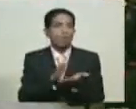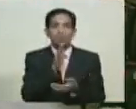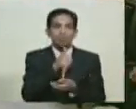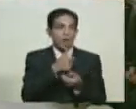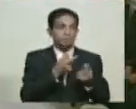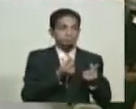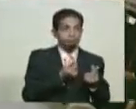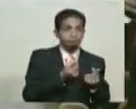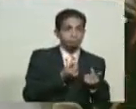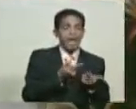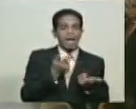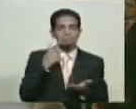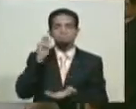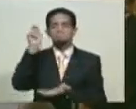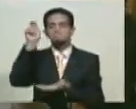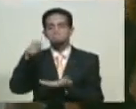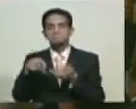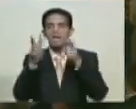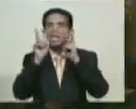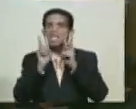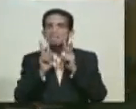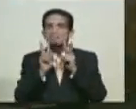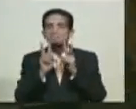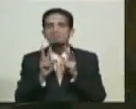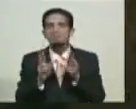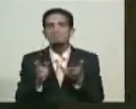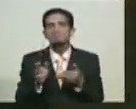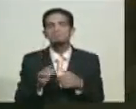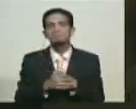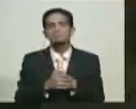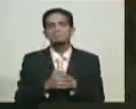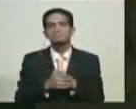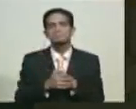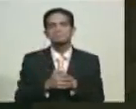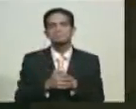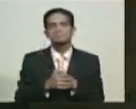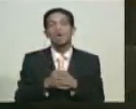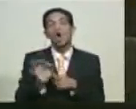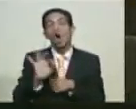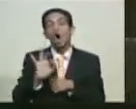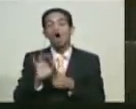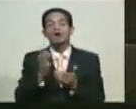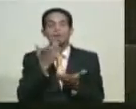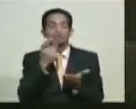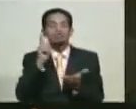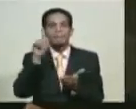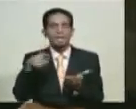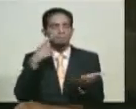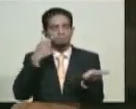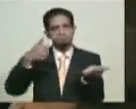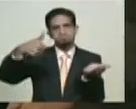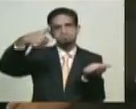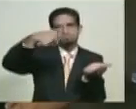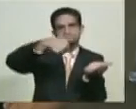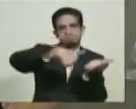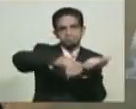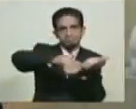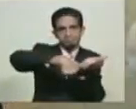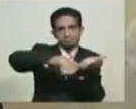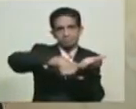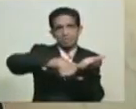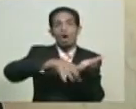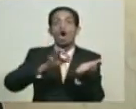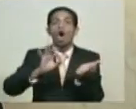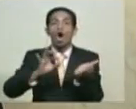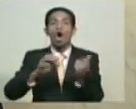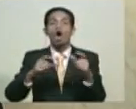que es el pago limpio, sin contaminación, el pago con la huella, el pago con la tarjeta, el pago con el carnet de